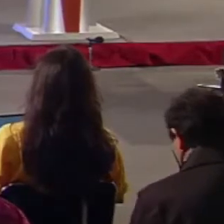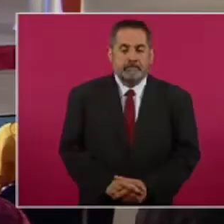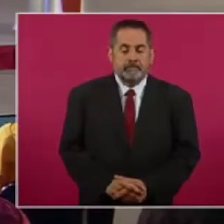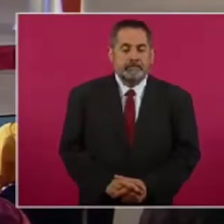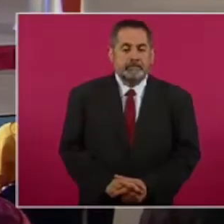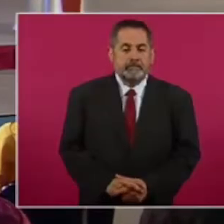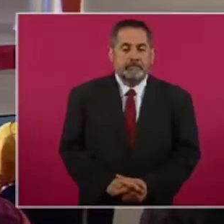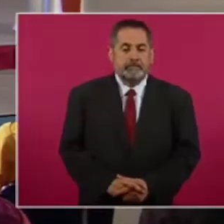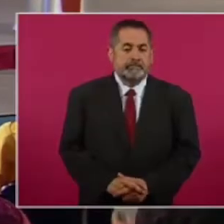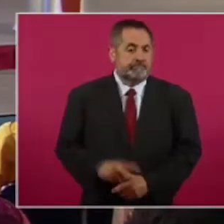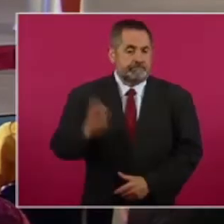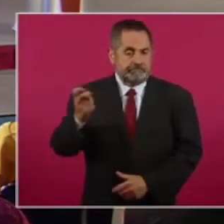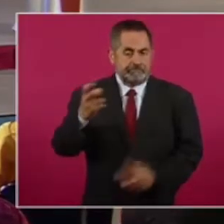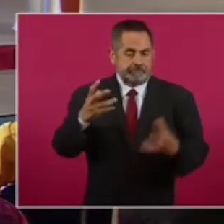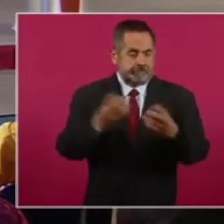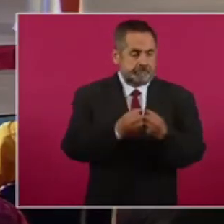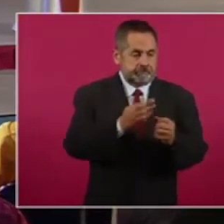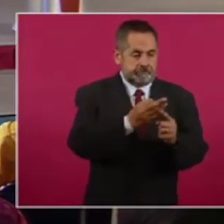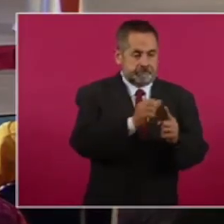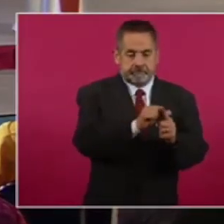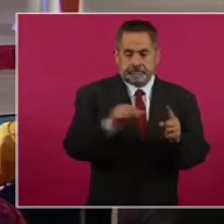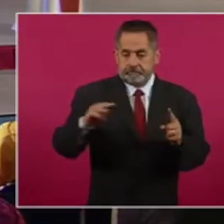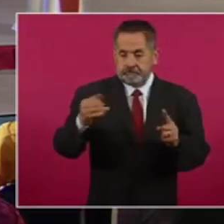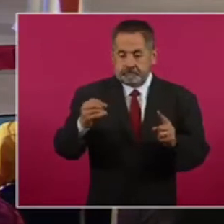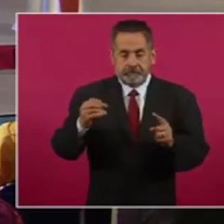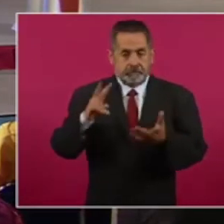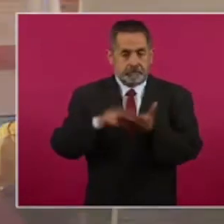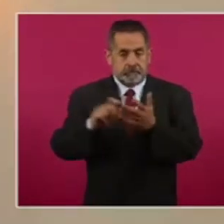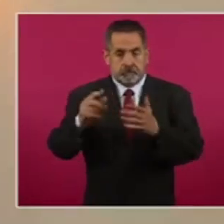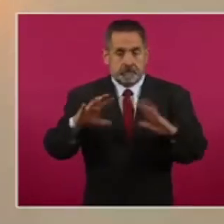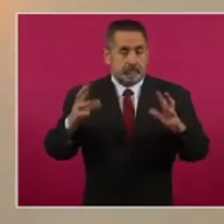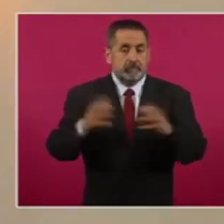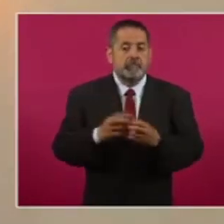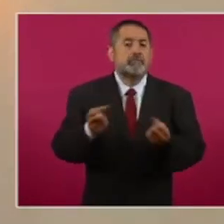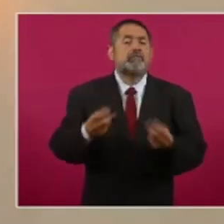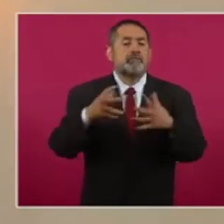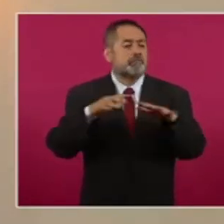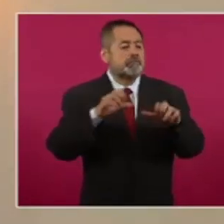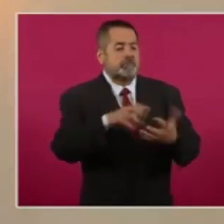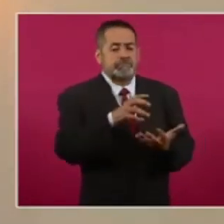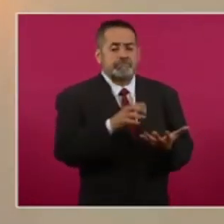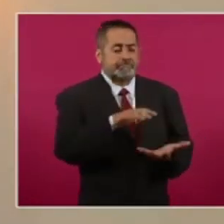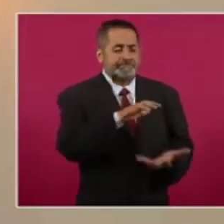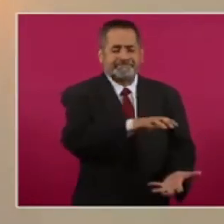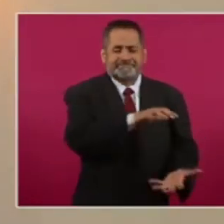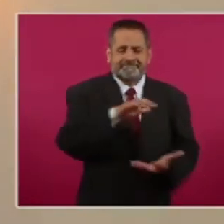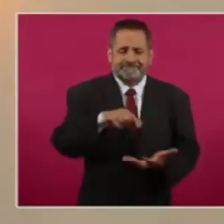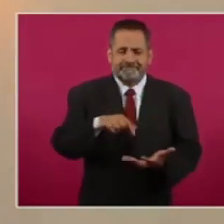y mayo del 2022 implican la cantidad asegurada de casi